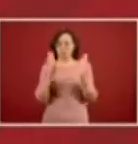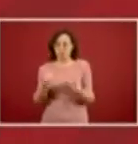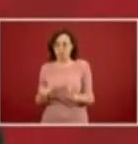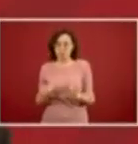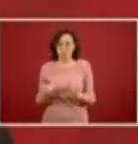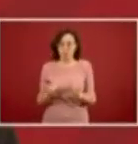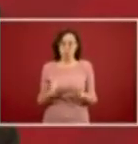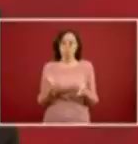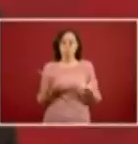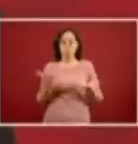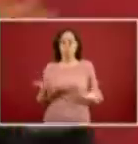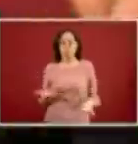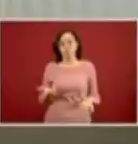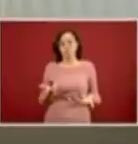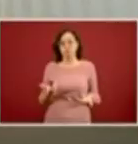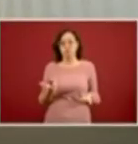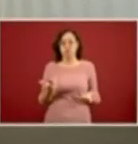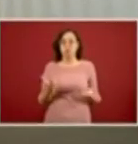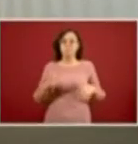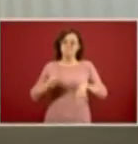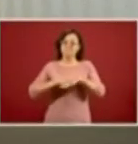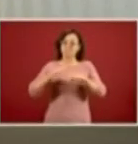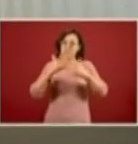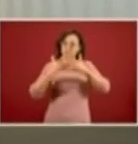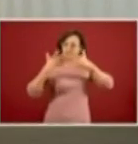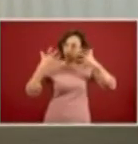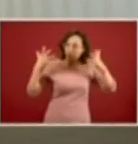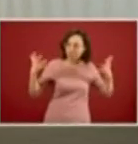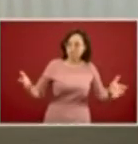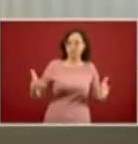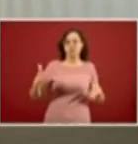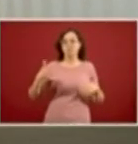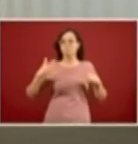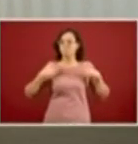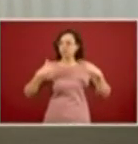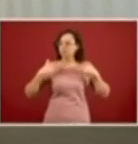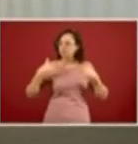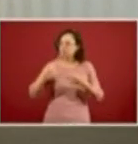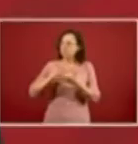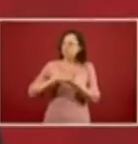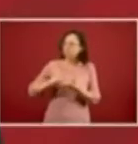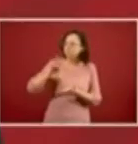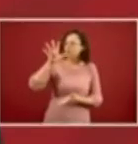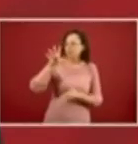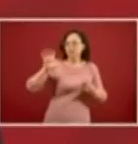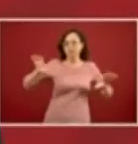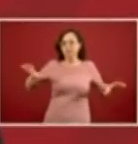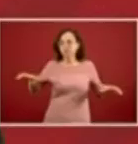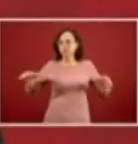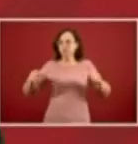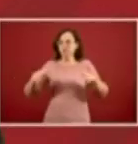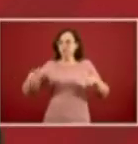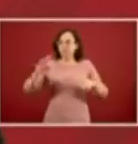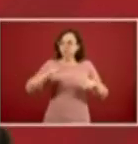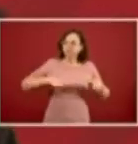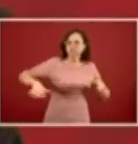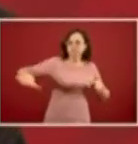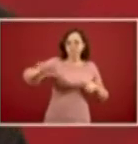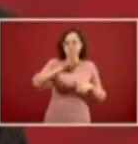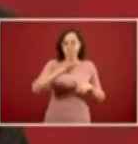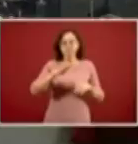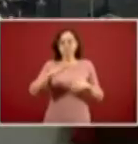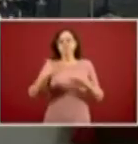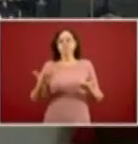primera dependencia reculó anoche, no faltaron las voces que interpretan como una mala decisión la marcha atrás y creen